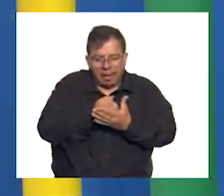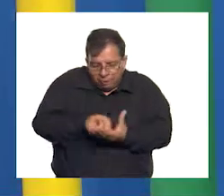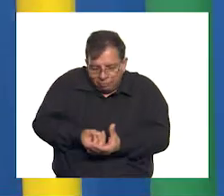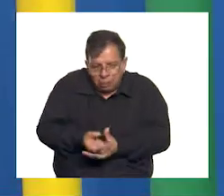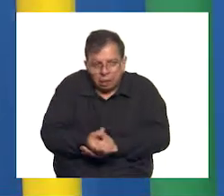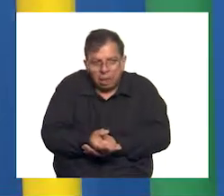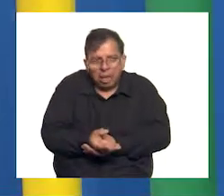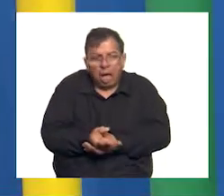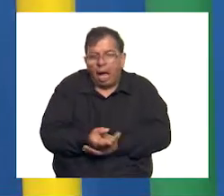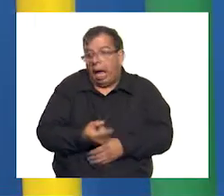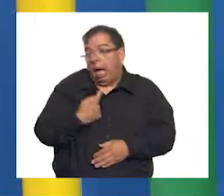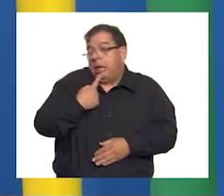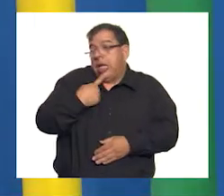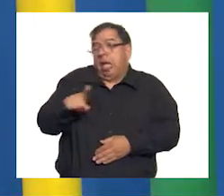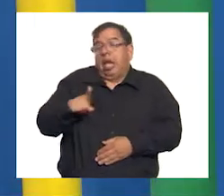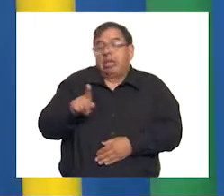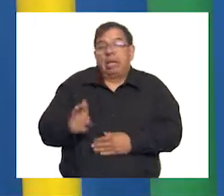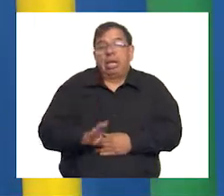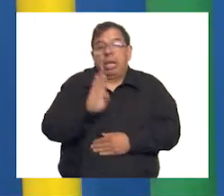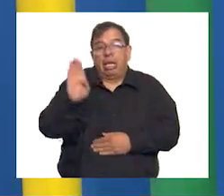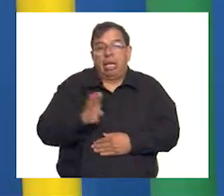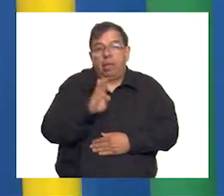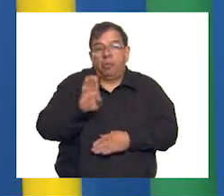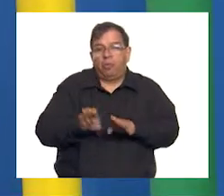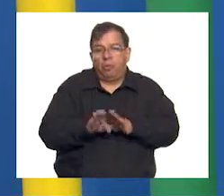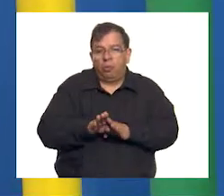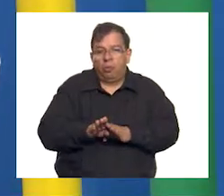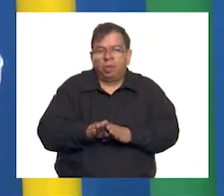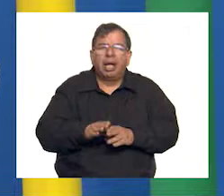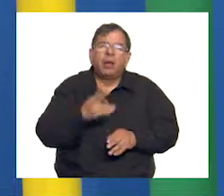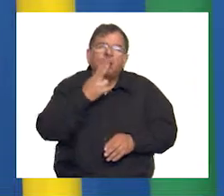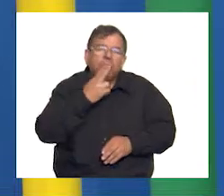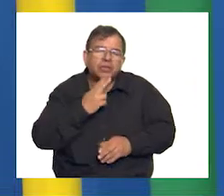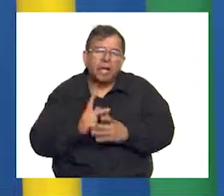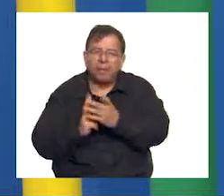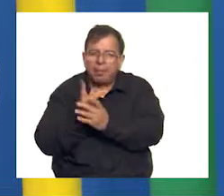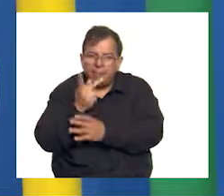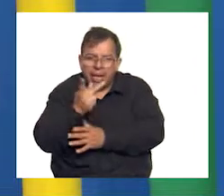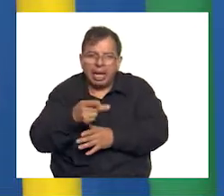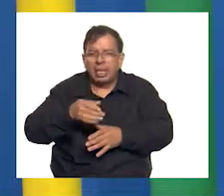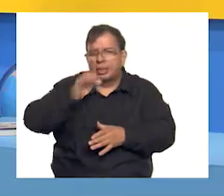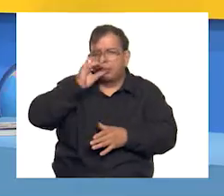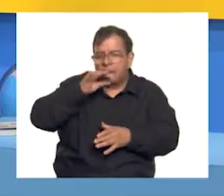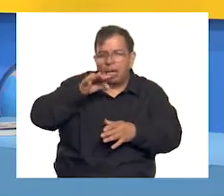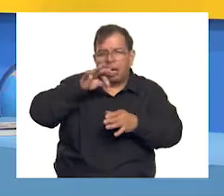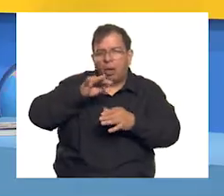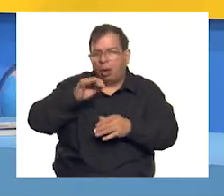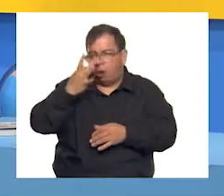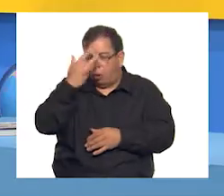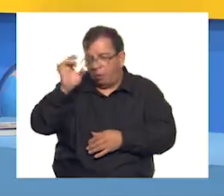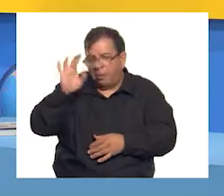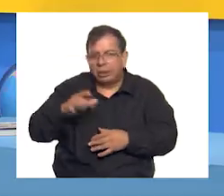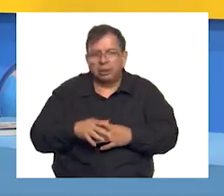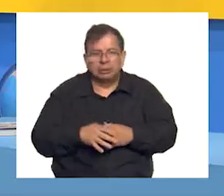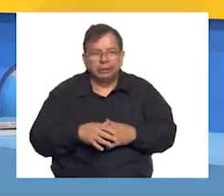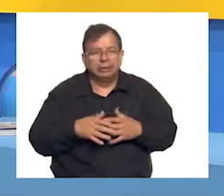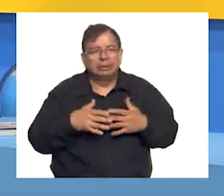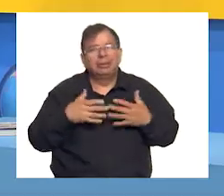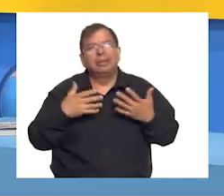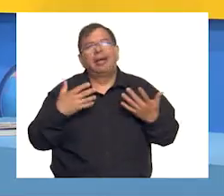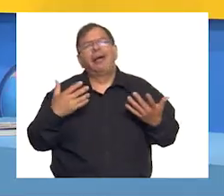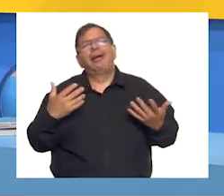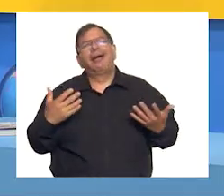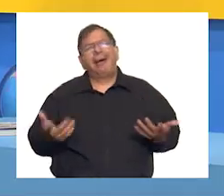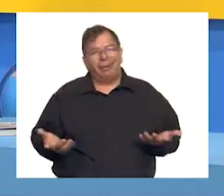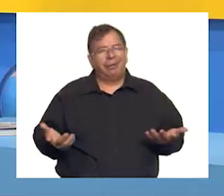acusadas de hechicerías ante la Inquisición por recurrir a hierbas, amuletos y magia. Ahora sí todo me empieza a quedar mucho